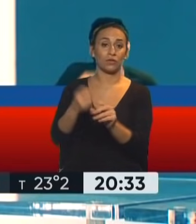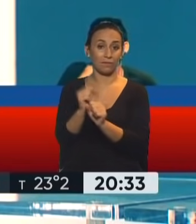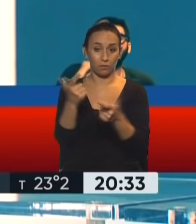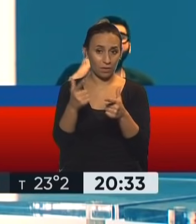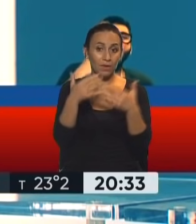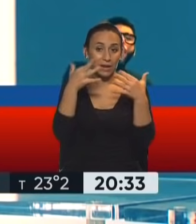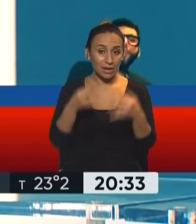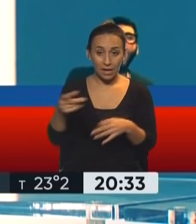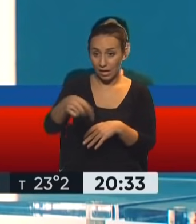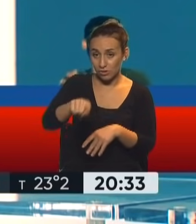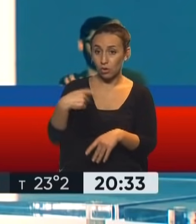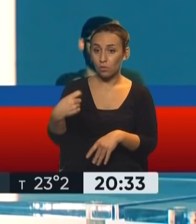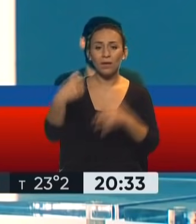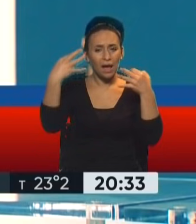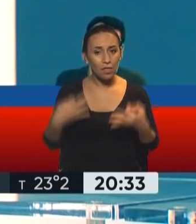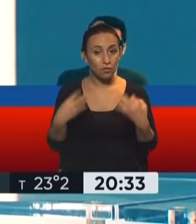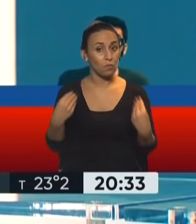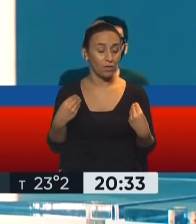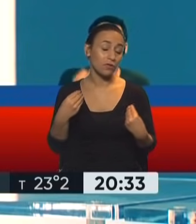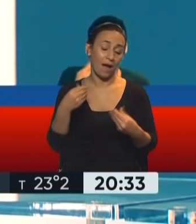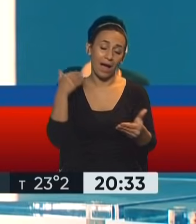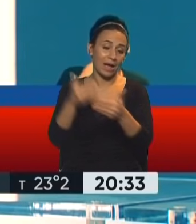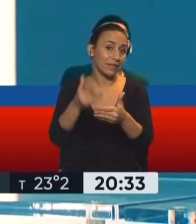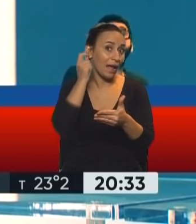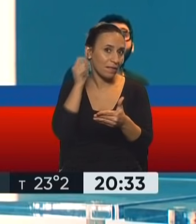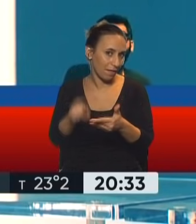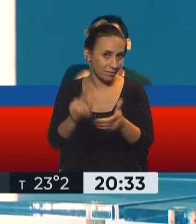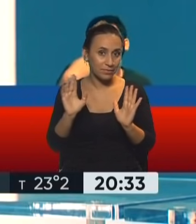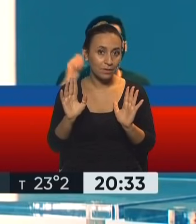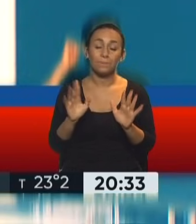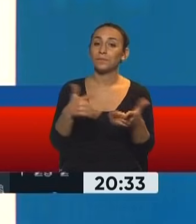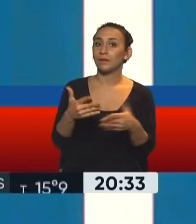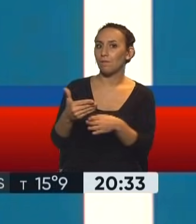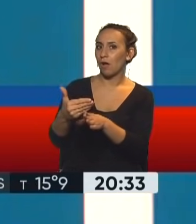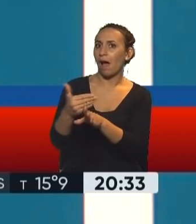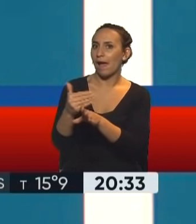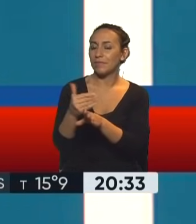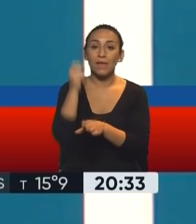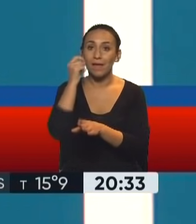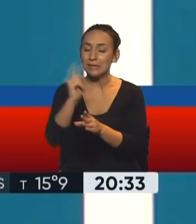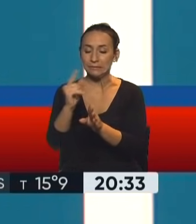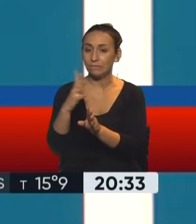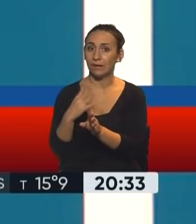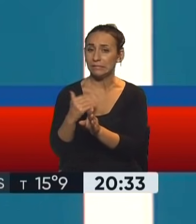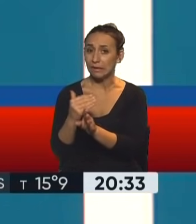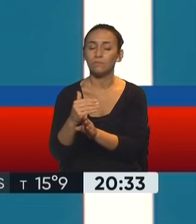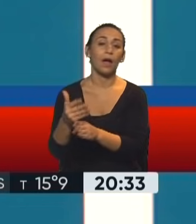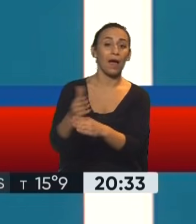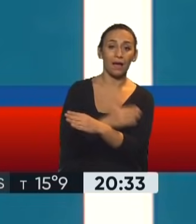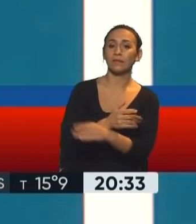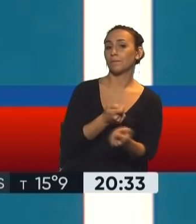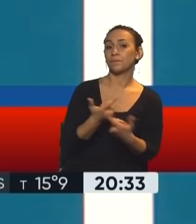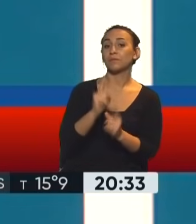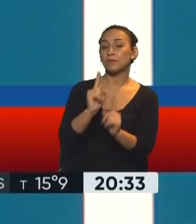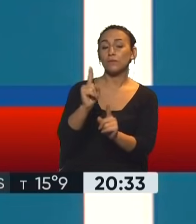jubilados cuando efectivamente cumplan la edad de jubilarse. Y entonces, ¿qué hacemos hasta que tengan esa edad? La posibilidad de percibir el 80%